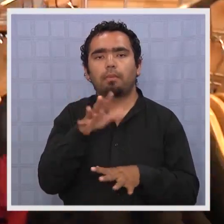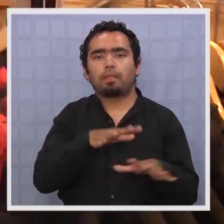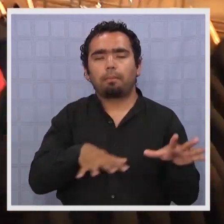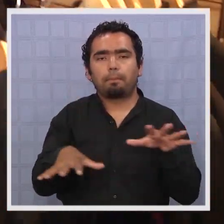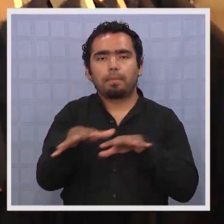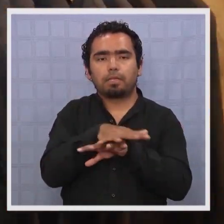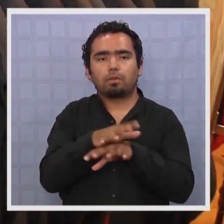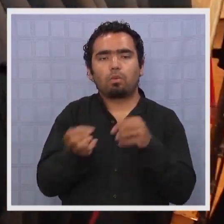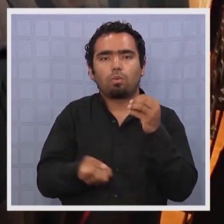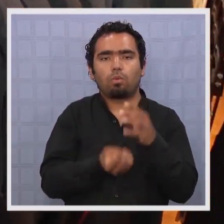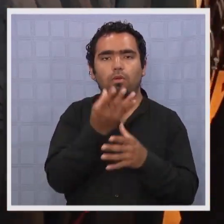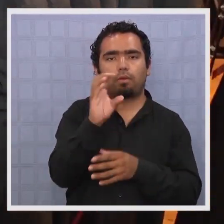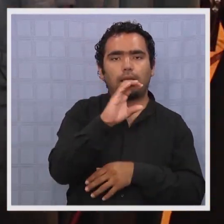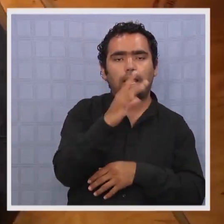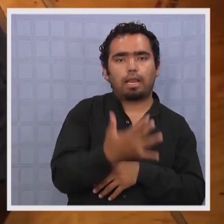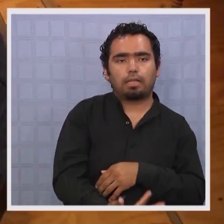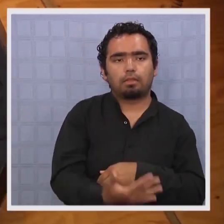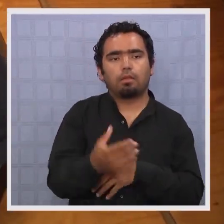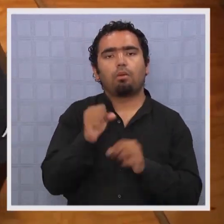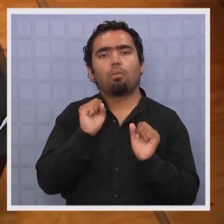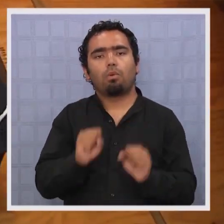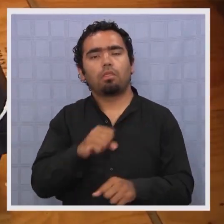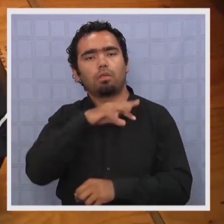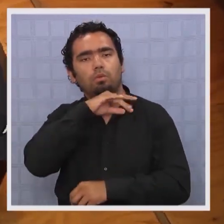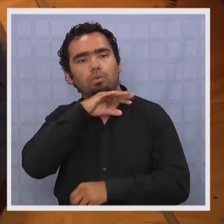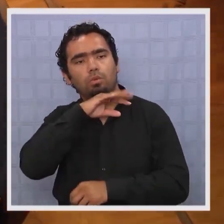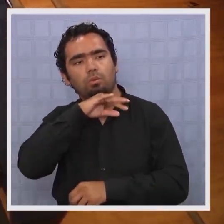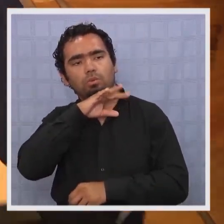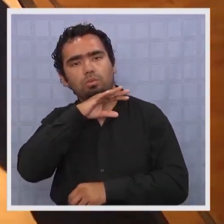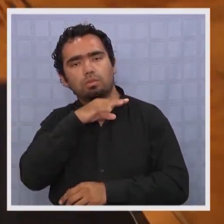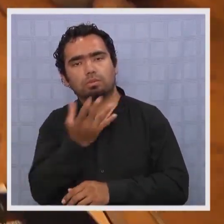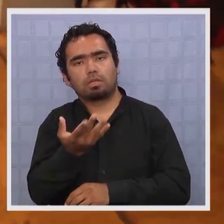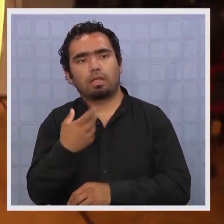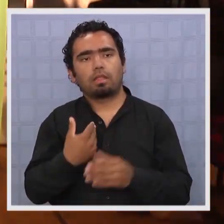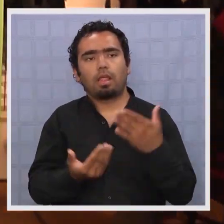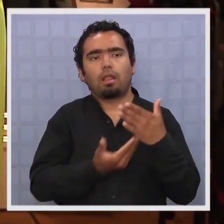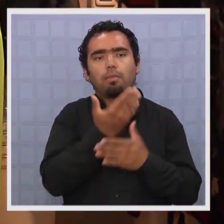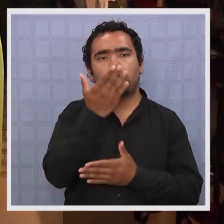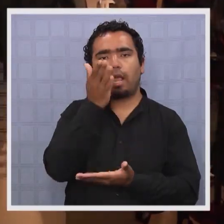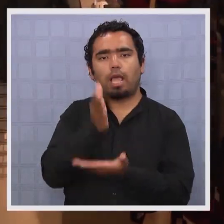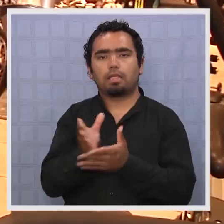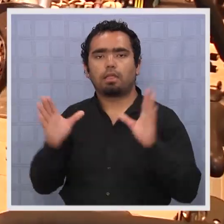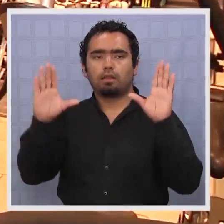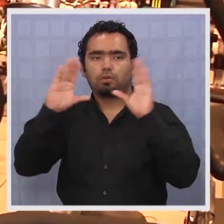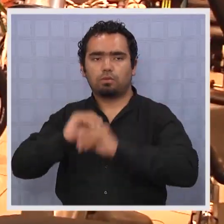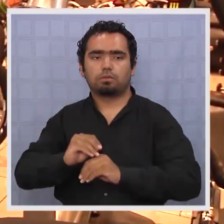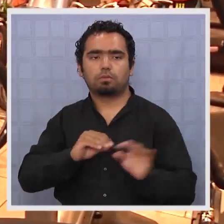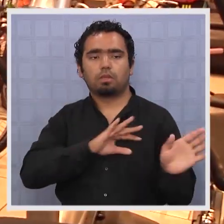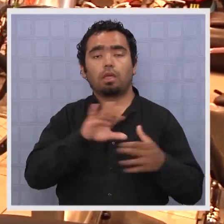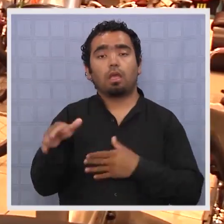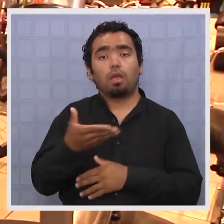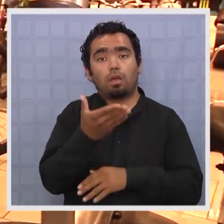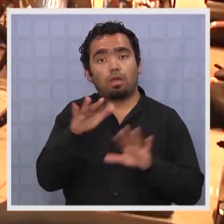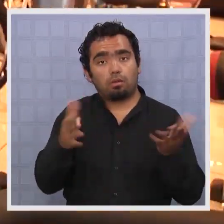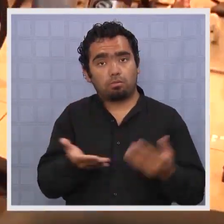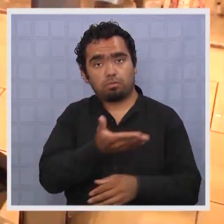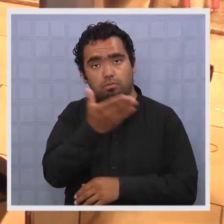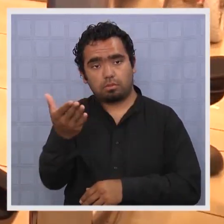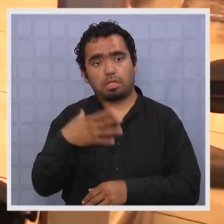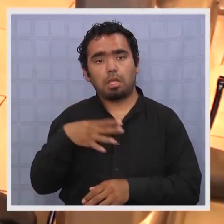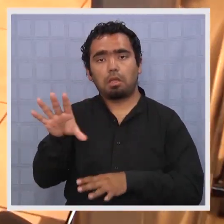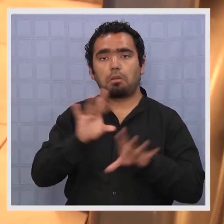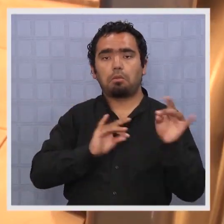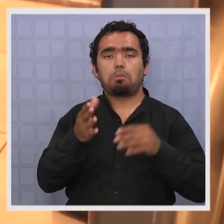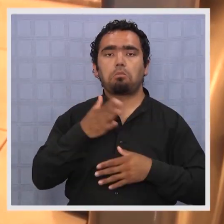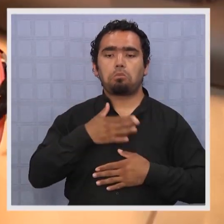nuevas características entonces puede usarlo incluso desde la mañana hasta la noche ahora si usted elige armar su propio